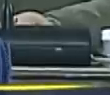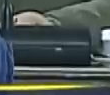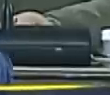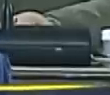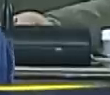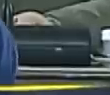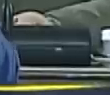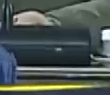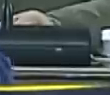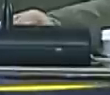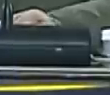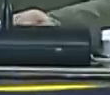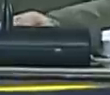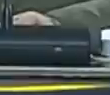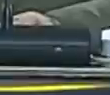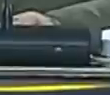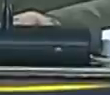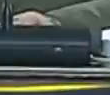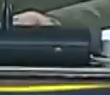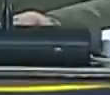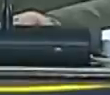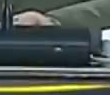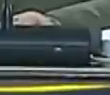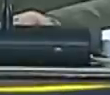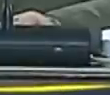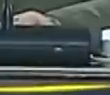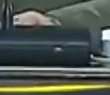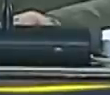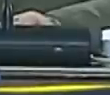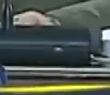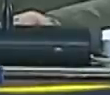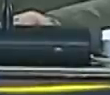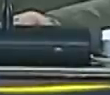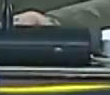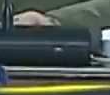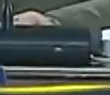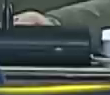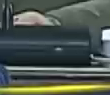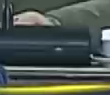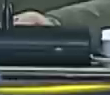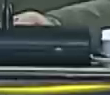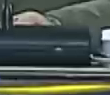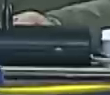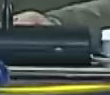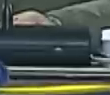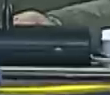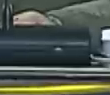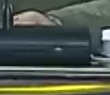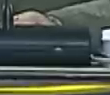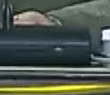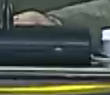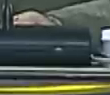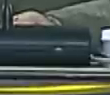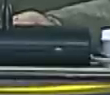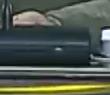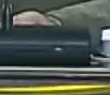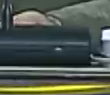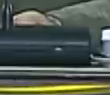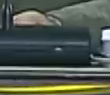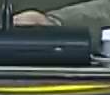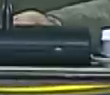de señalética, mantenimiento, luminarias de los túneles, que además son los que comunican a Mérida con el Vigía, una de las